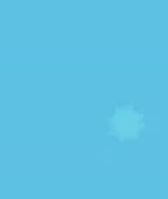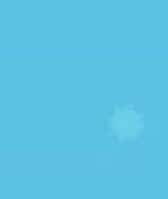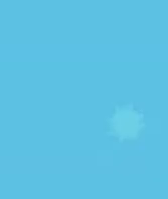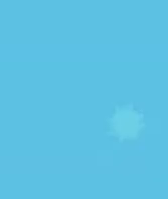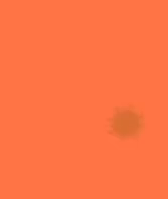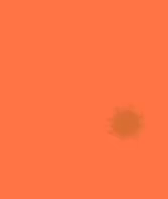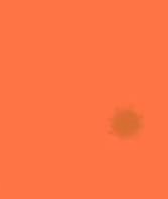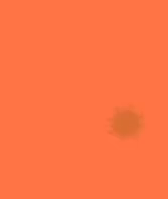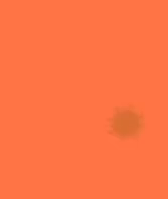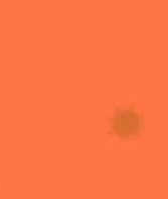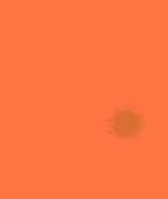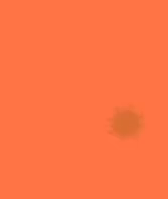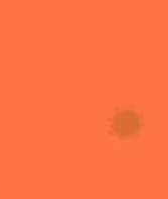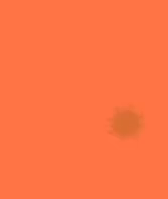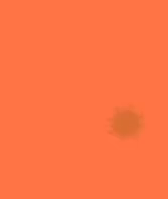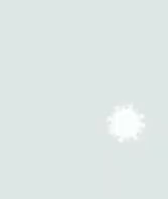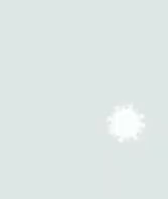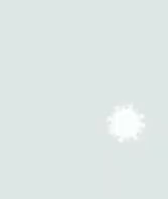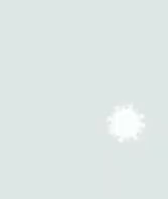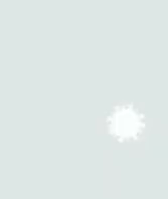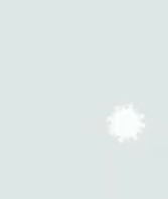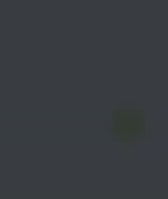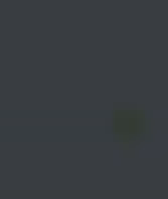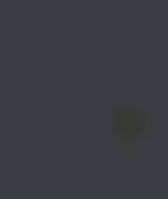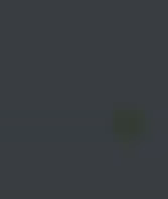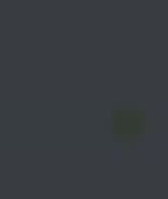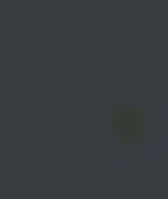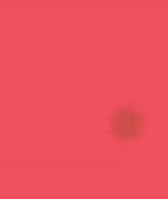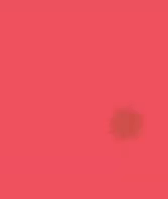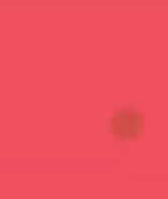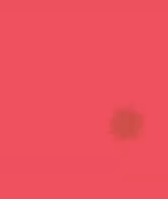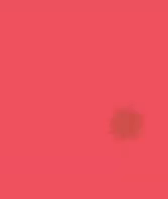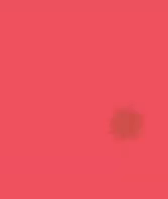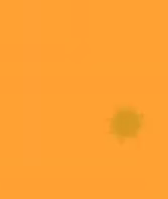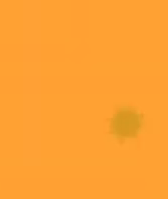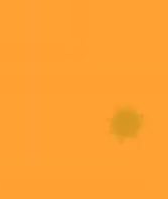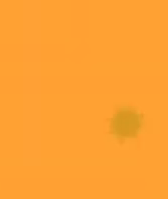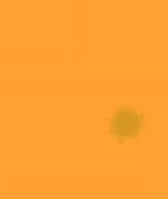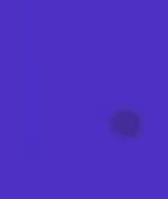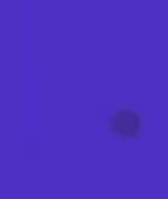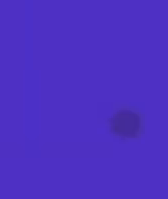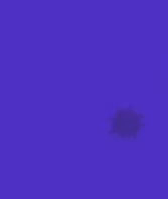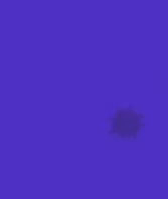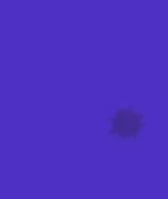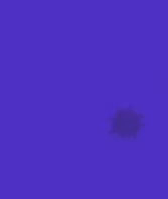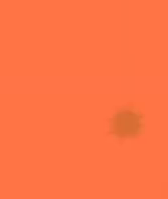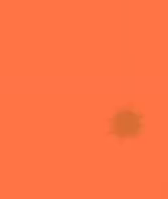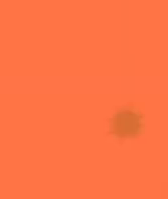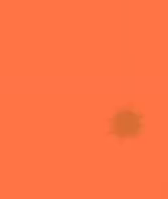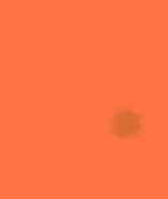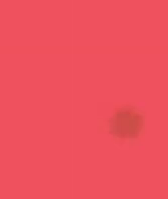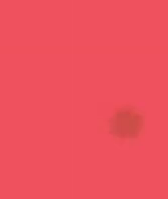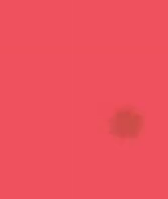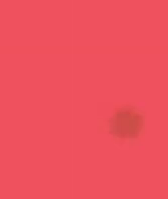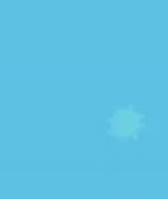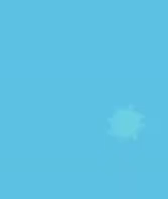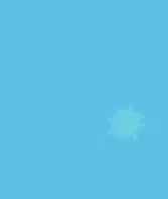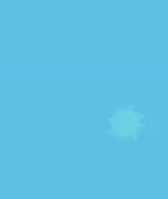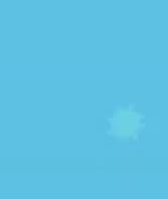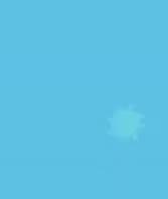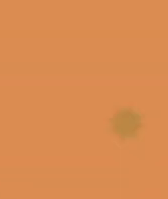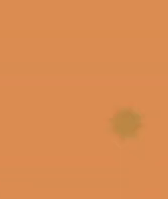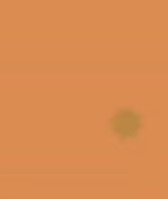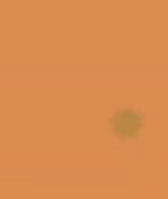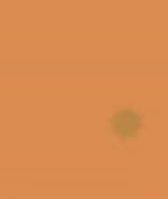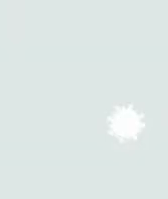Póntelo. Póntelo. Póntelo. Póntelo. Póntelo. Póntelo. Póntelo. Póntelo. Póntelo.